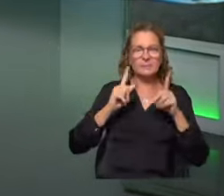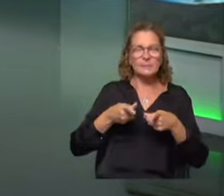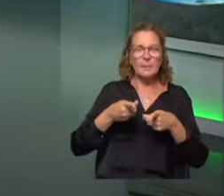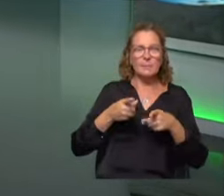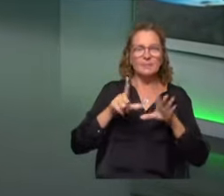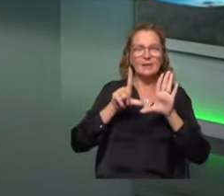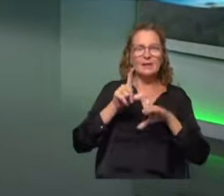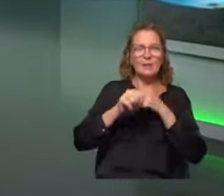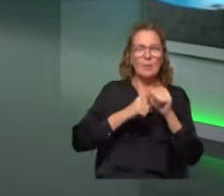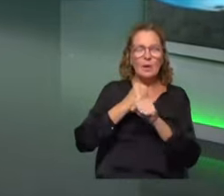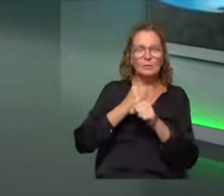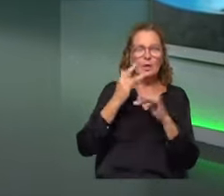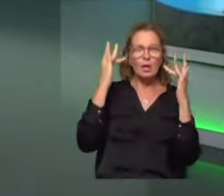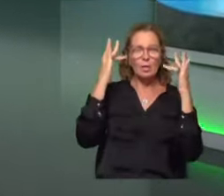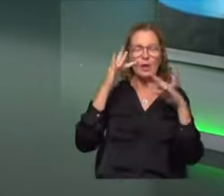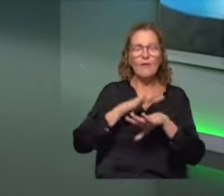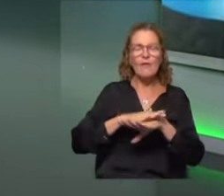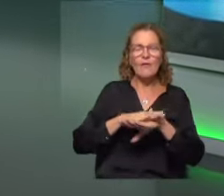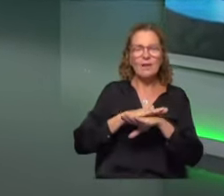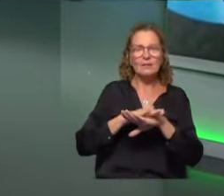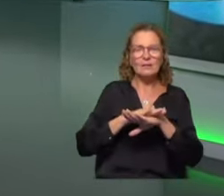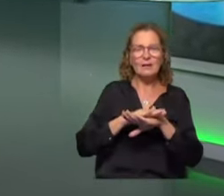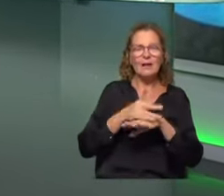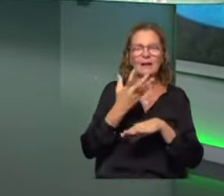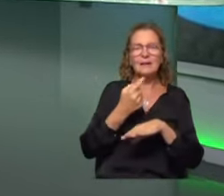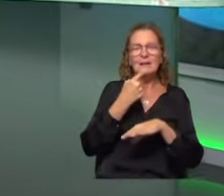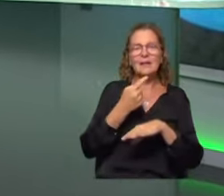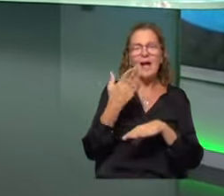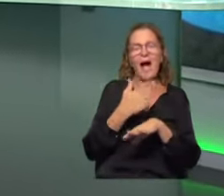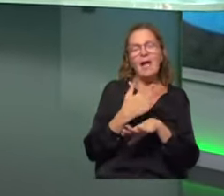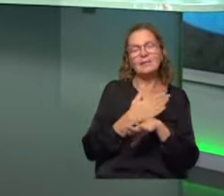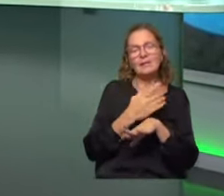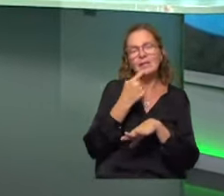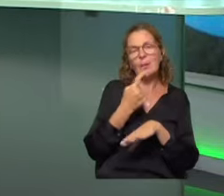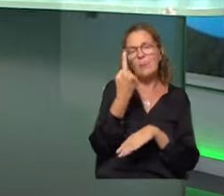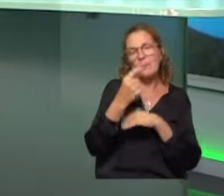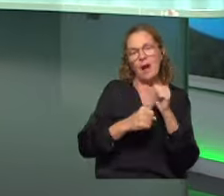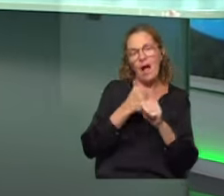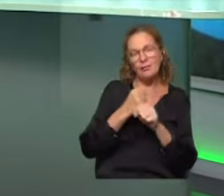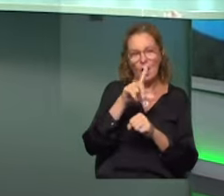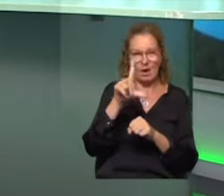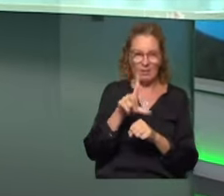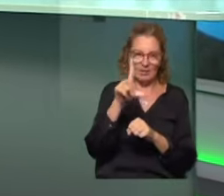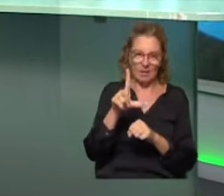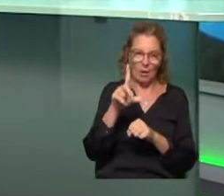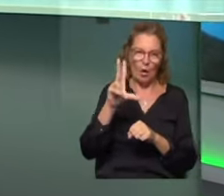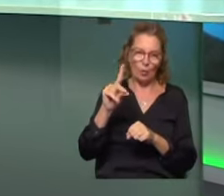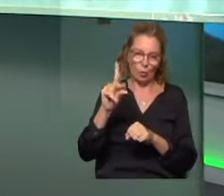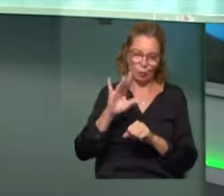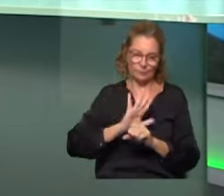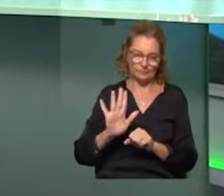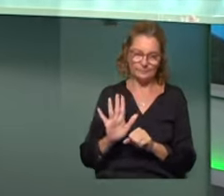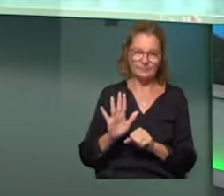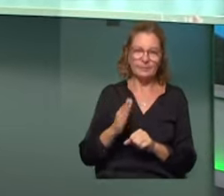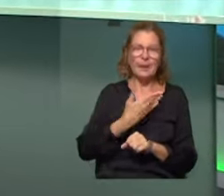séptimo año de educación básica integral, ¿no? Equivalente a lo que antes definíamos como primer año de ciclo básico fuera en liceo o en UTU. Y